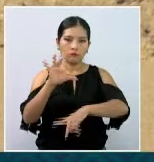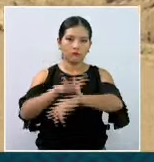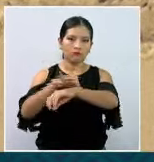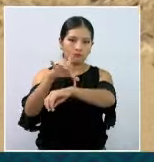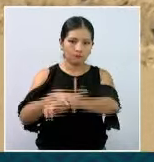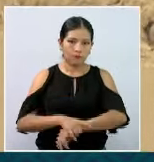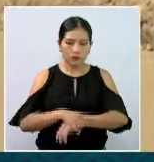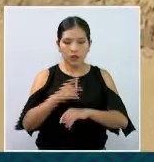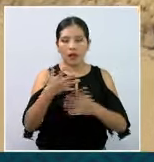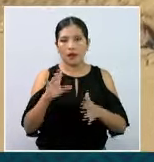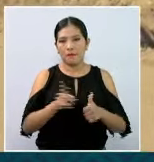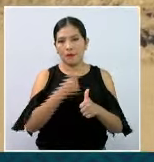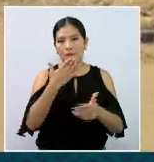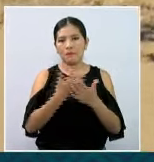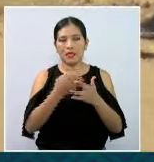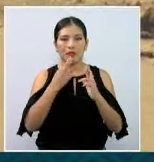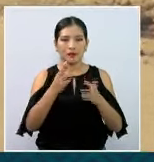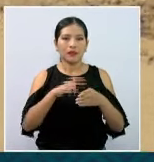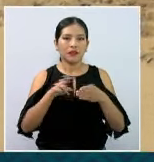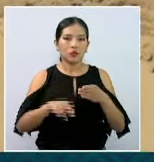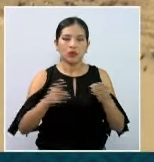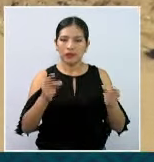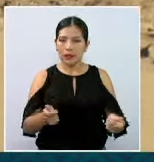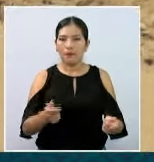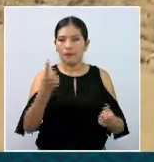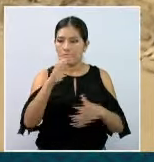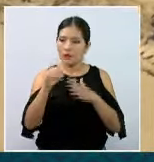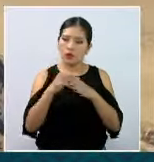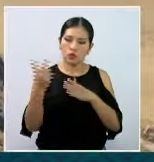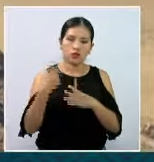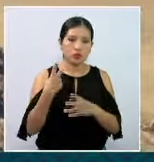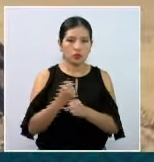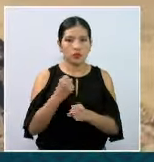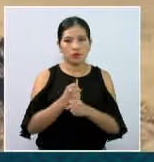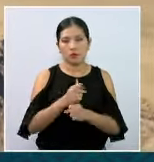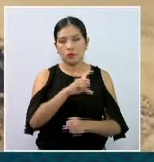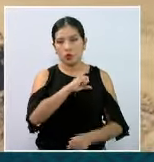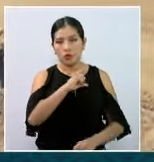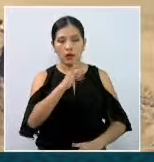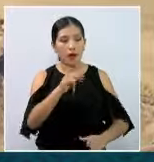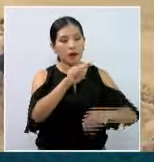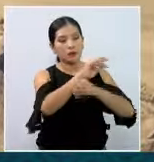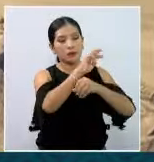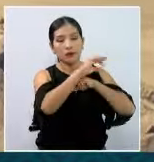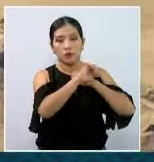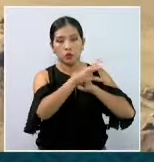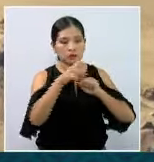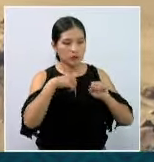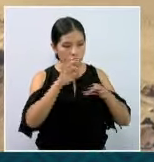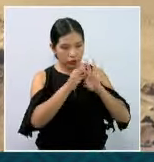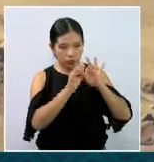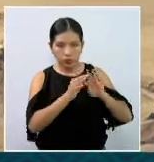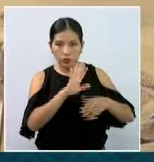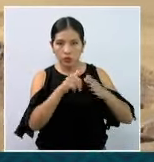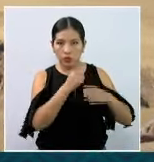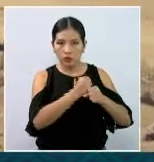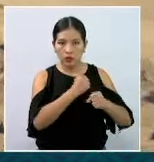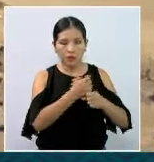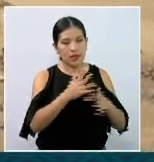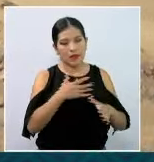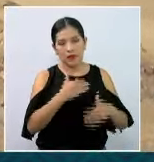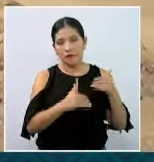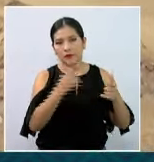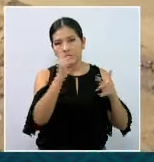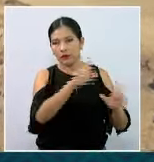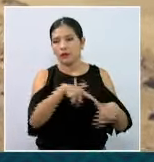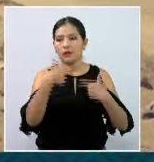resultado de en primera instancia. Estamos realizando ya los trabajos con el Ministerio Público y sin embargo ya estamos trabajando en ello.